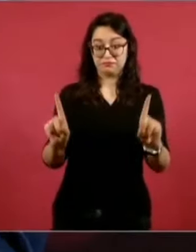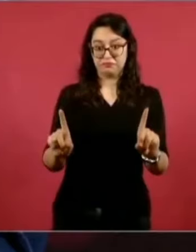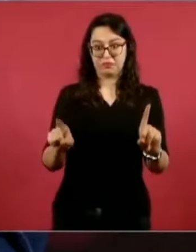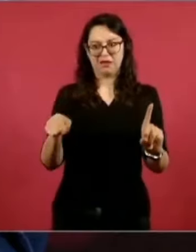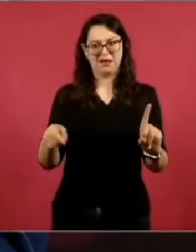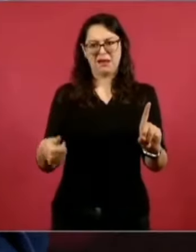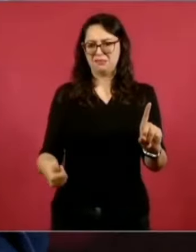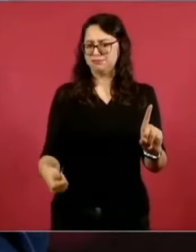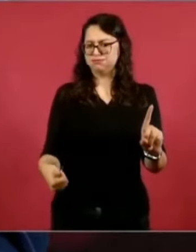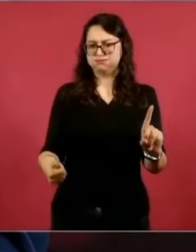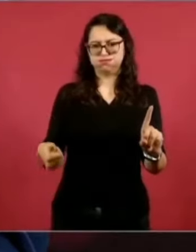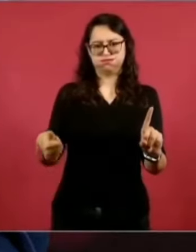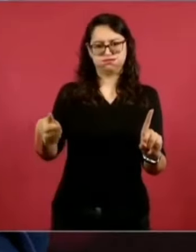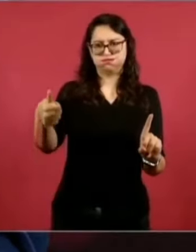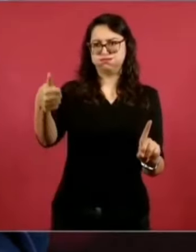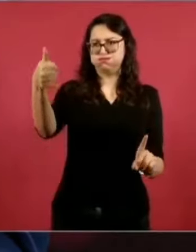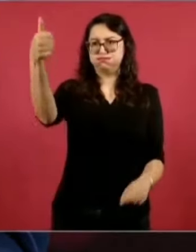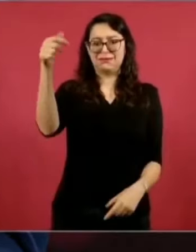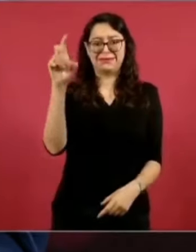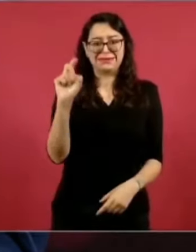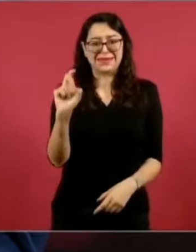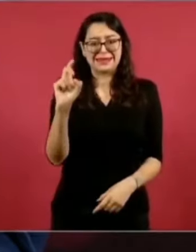Estamos hablando de 36